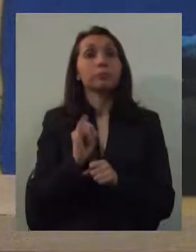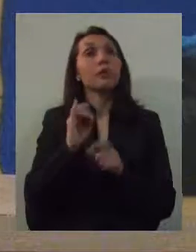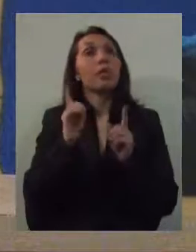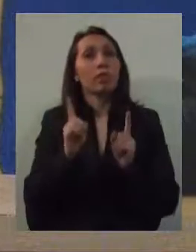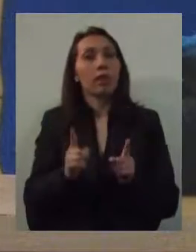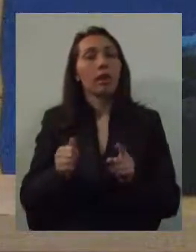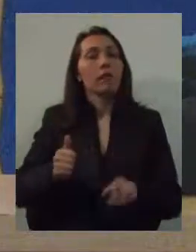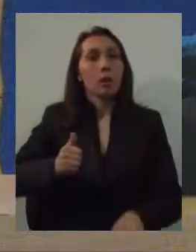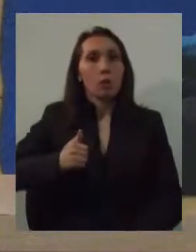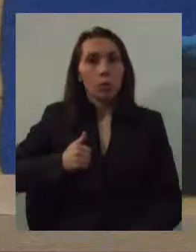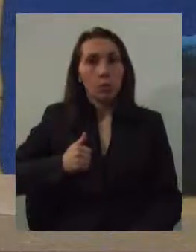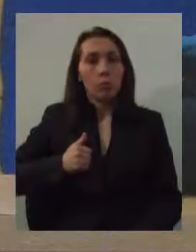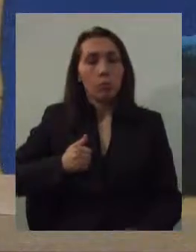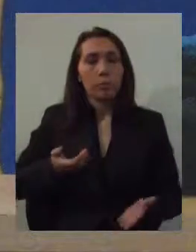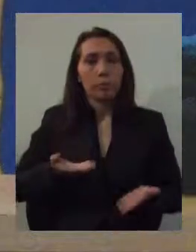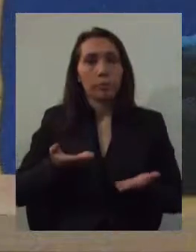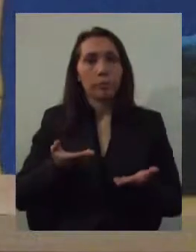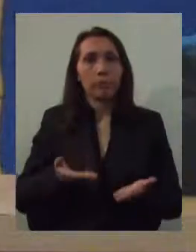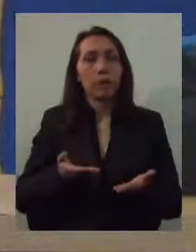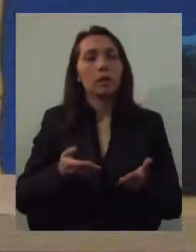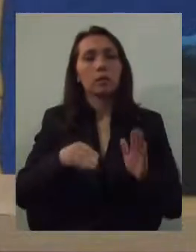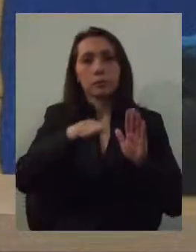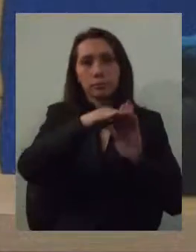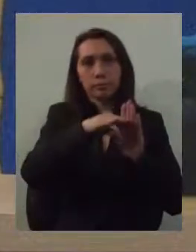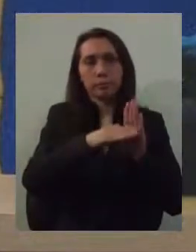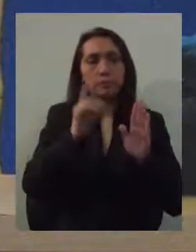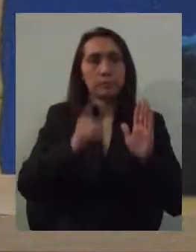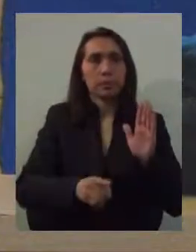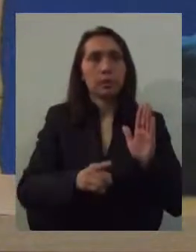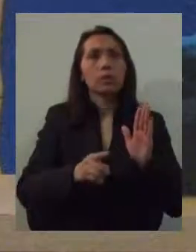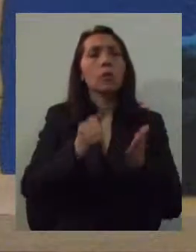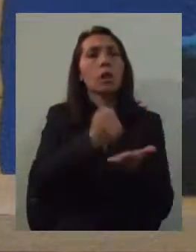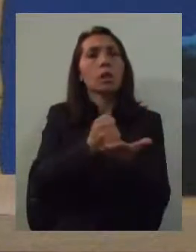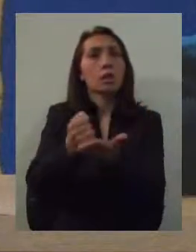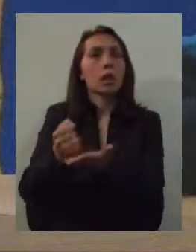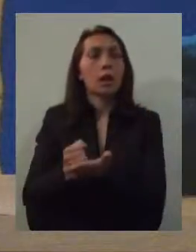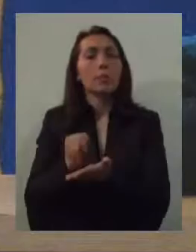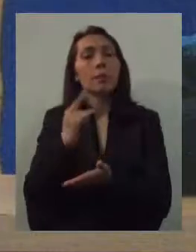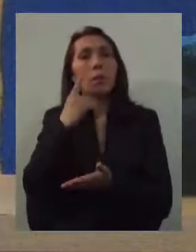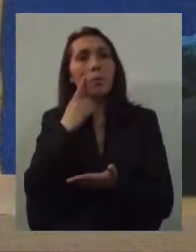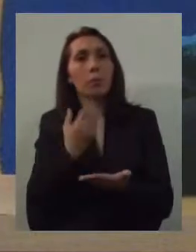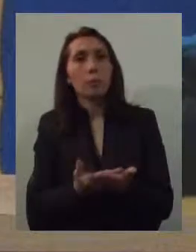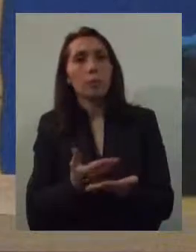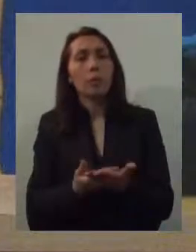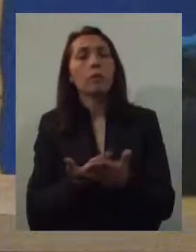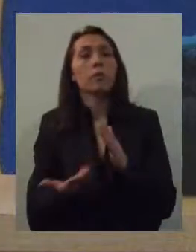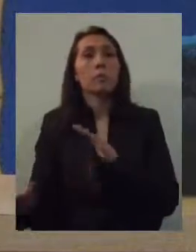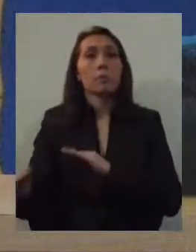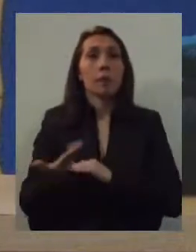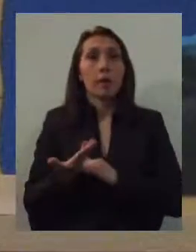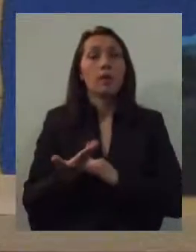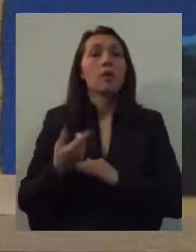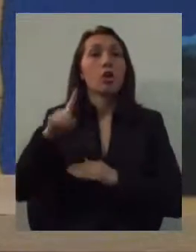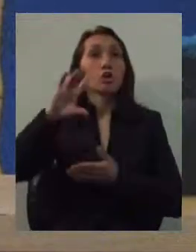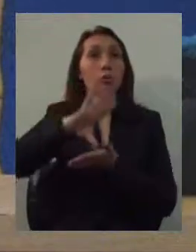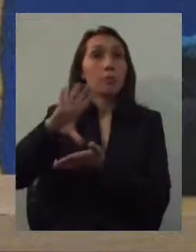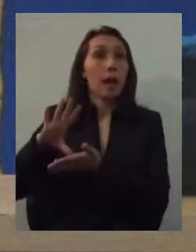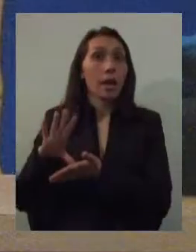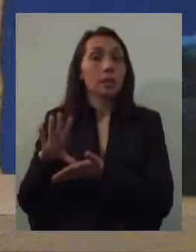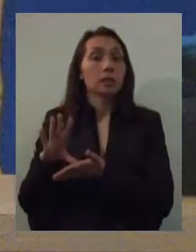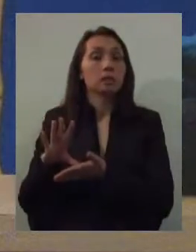dar cumplimiento a las medidas de mero trámite y probatoria solicitadas por autoridades jurisdiccionales